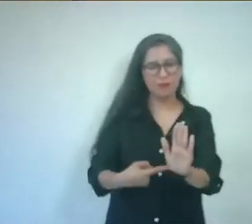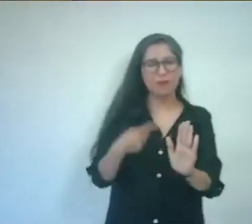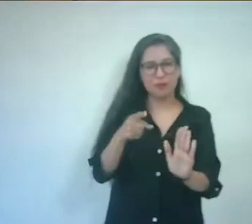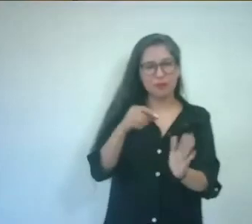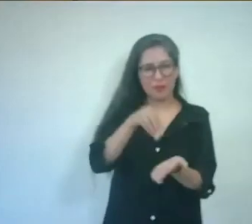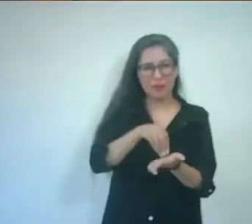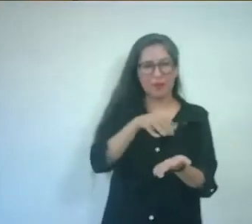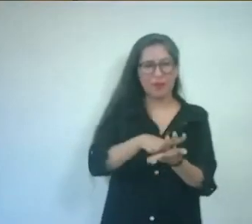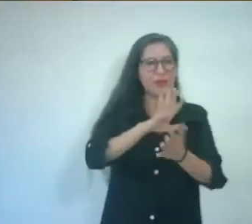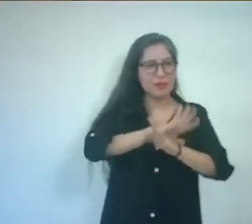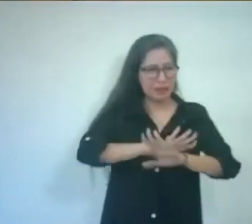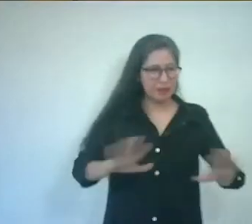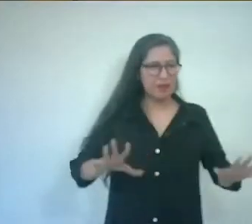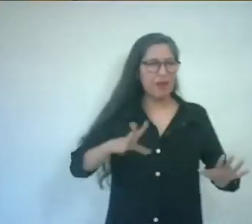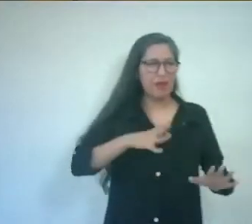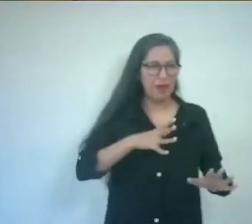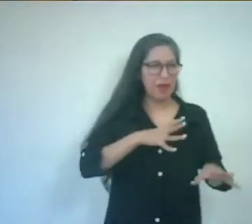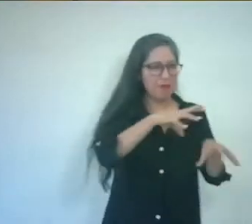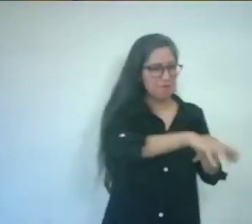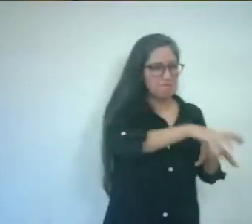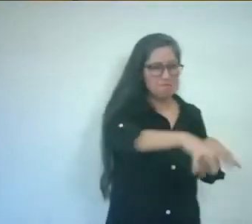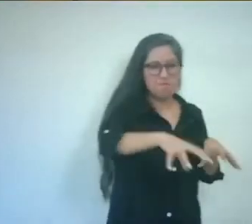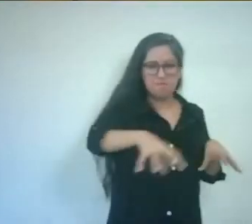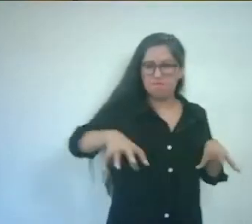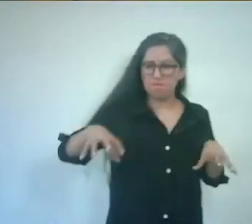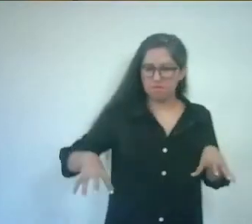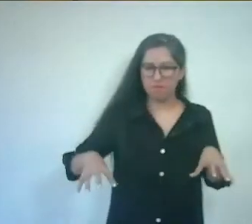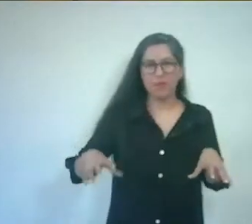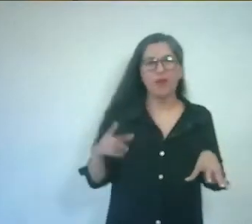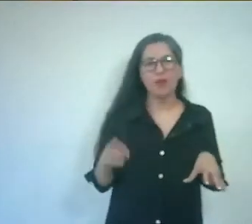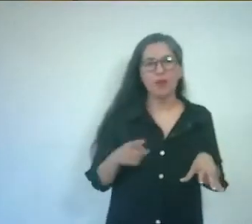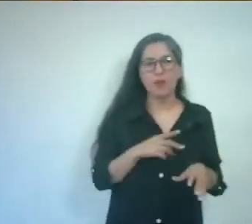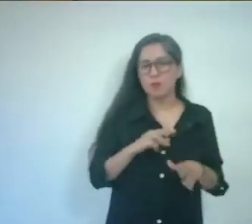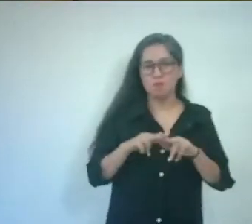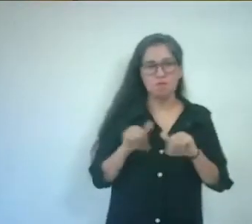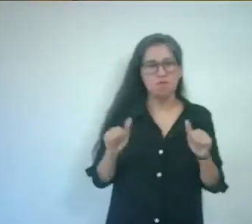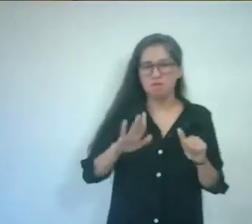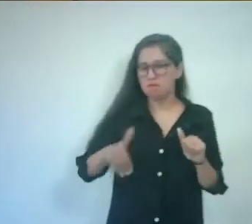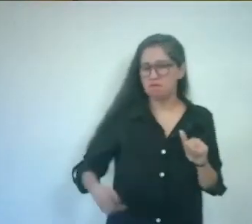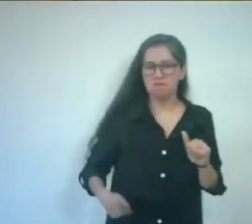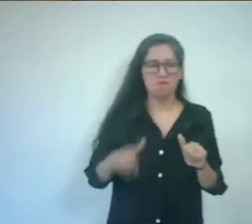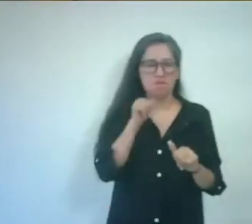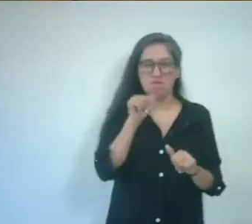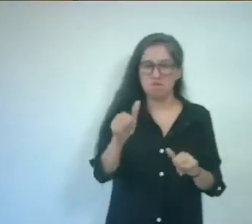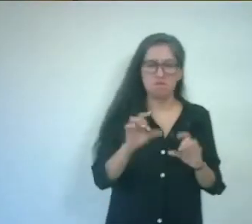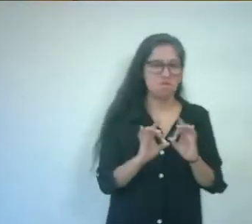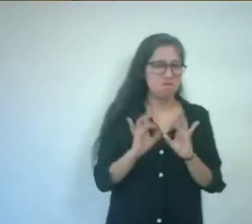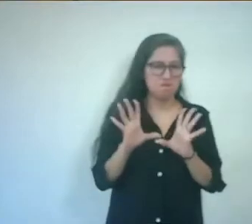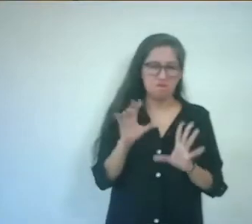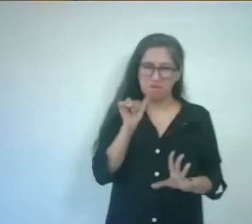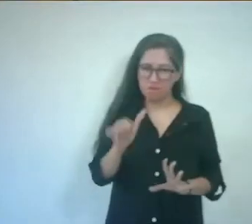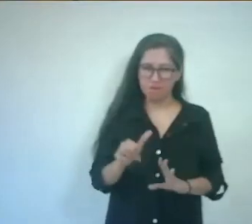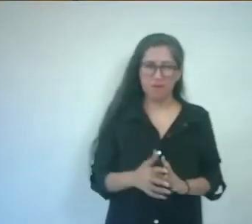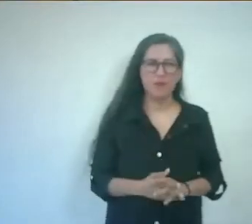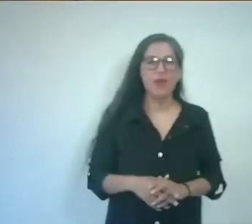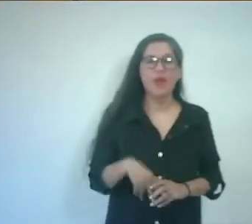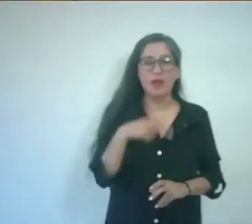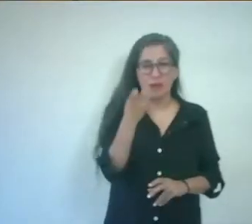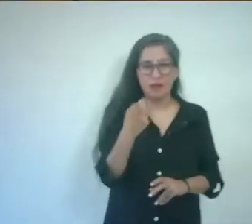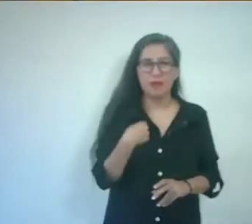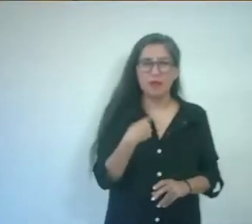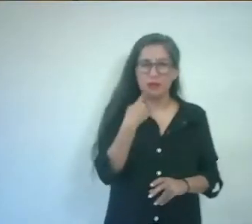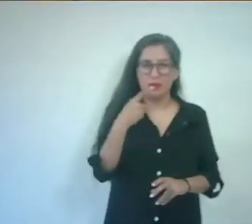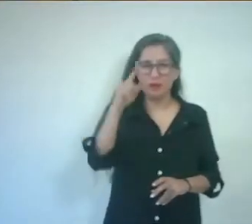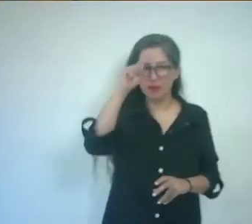instaladas todos los organismos desconcentrados, sin ningún tipo de incidente que reportar. Someto a consideración, en